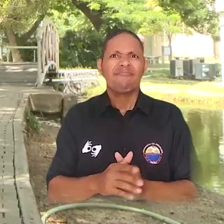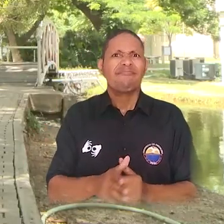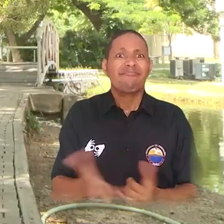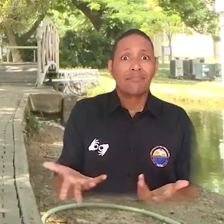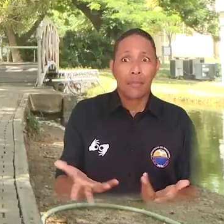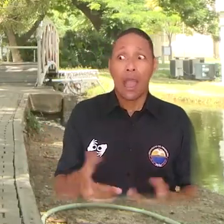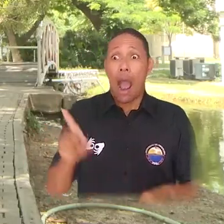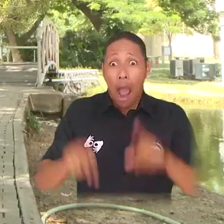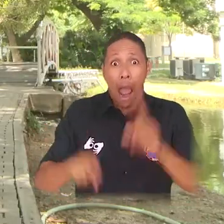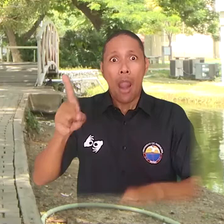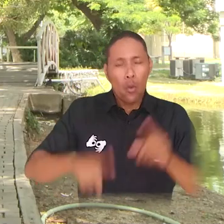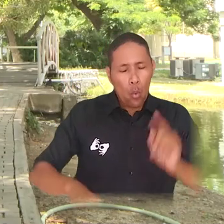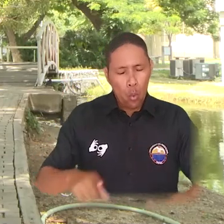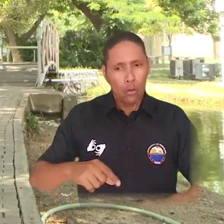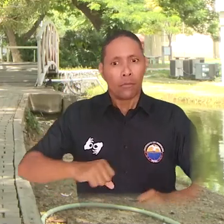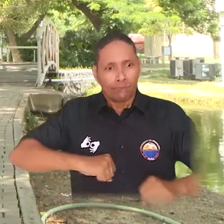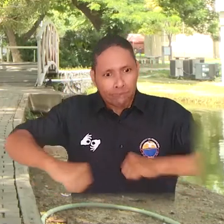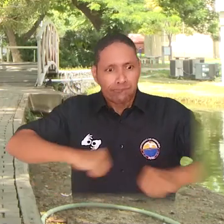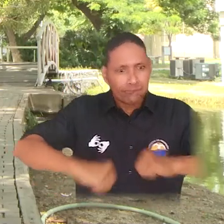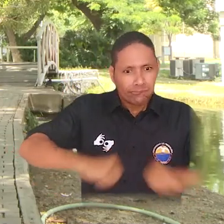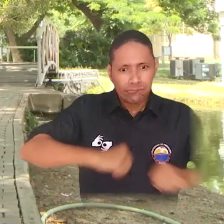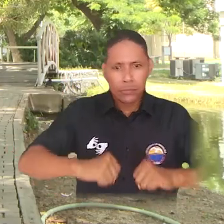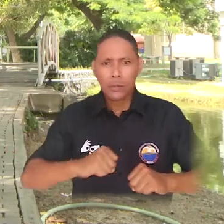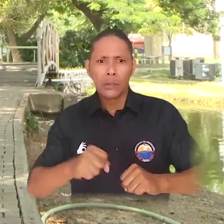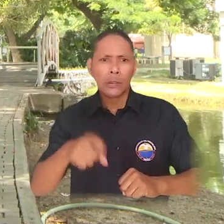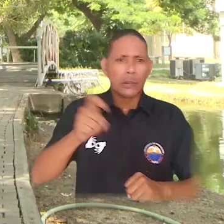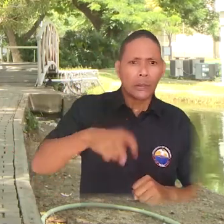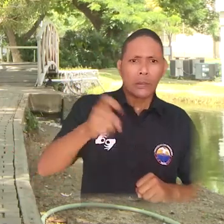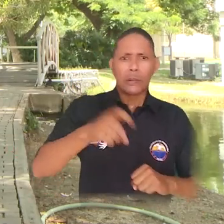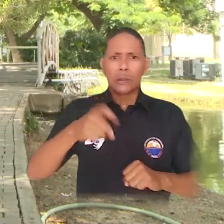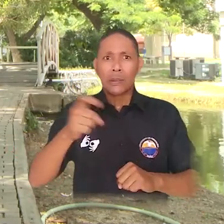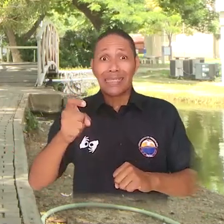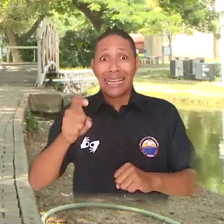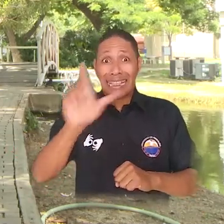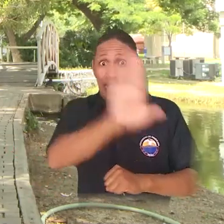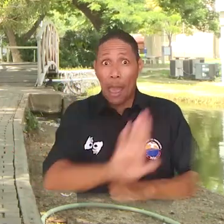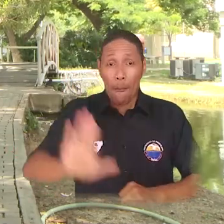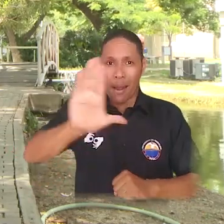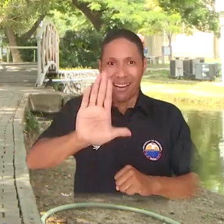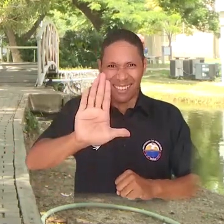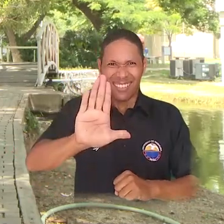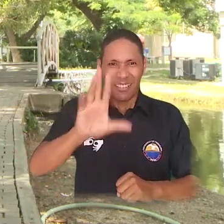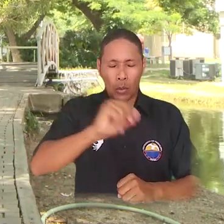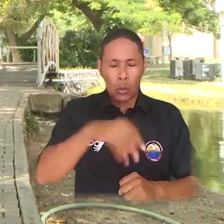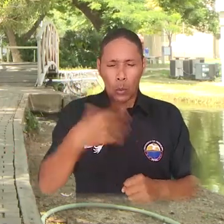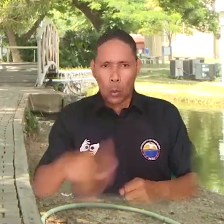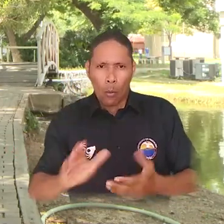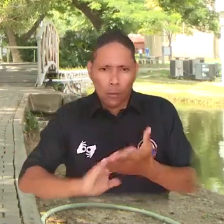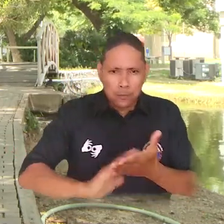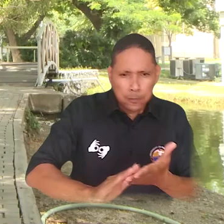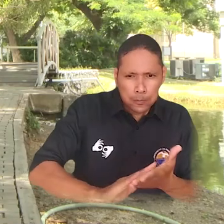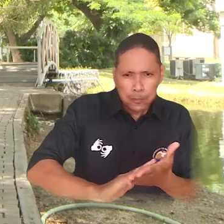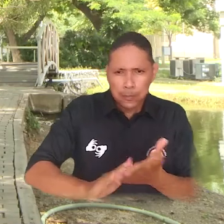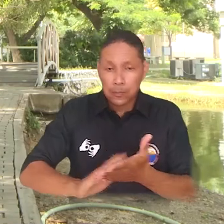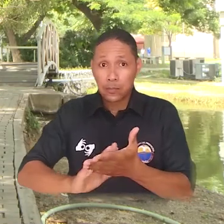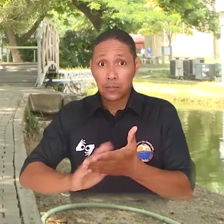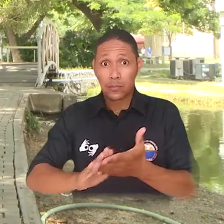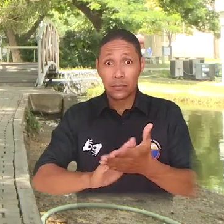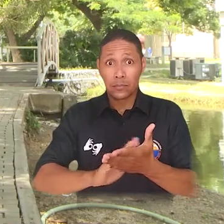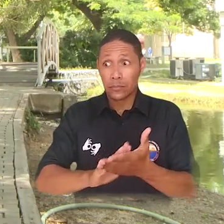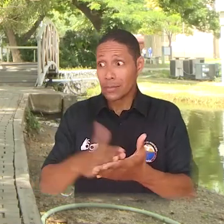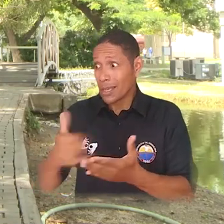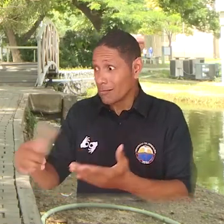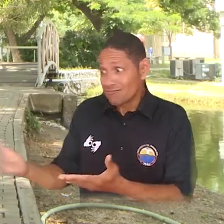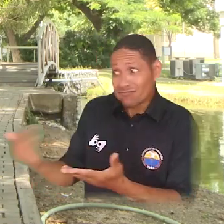las iniciativas que por su alta calidad y pertinencia en la solución de las necesidades del departamento y la región resultaron financiables por